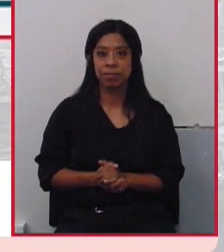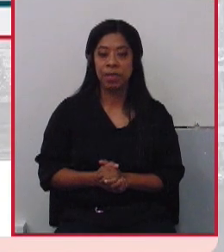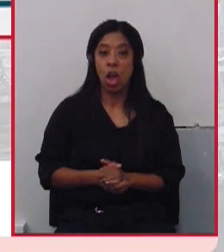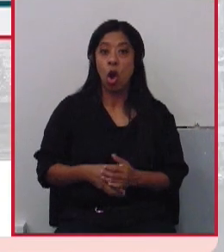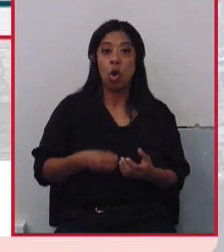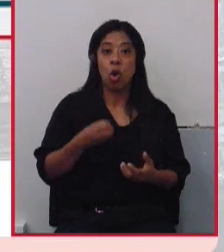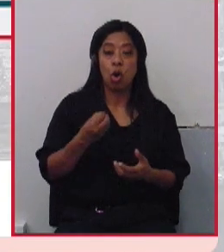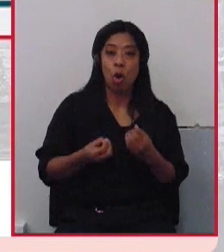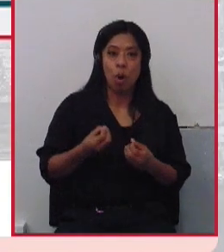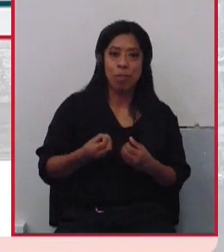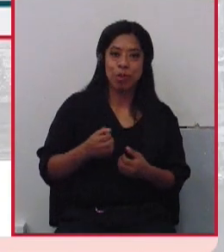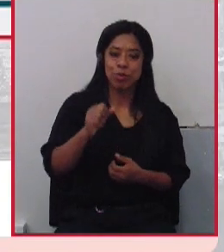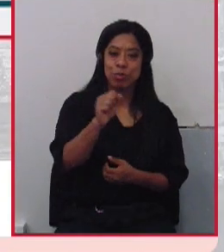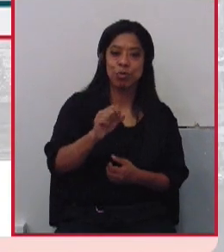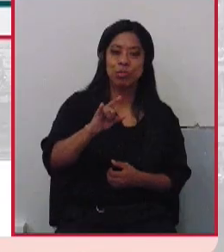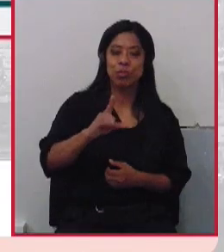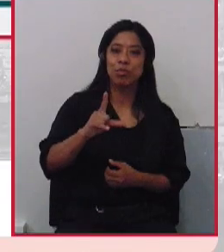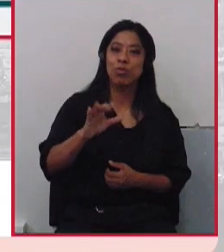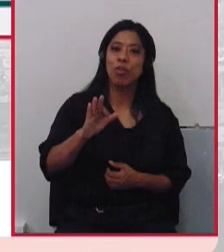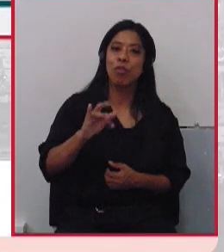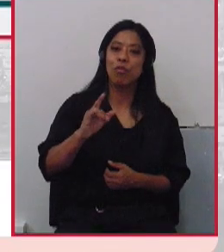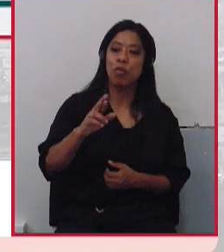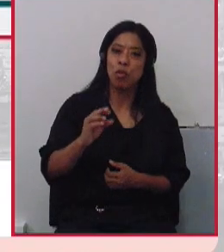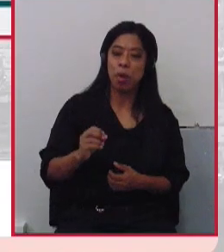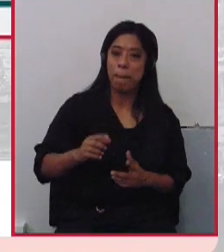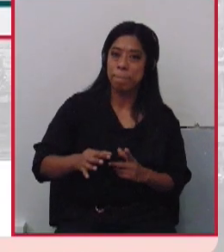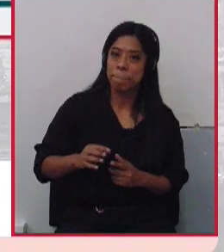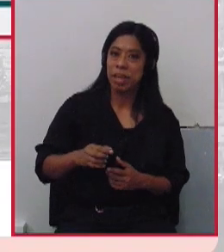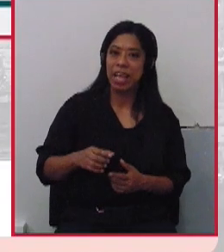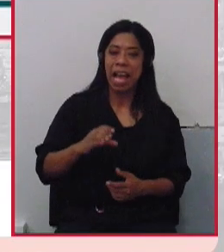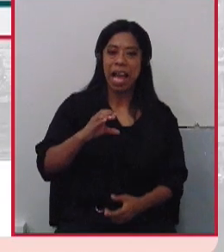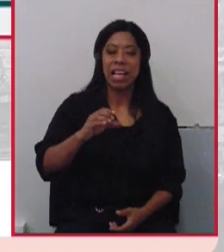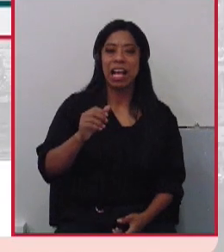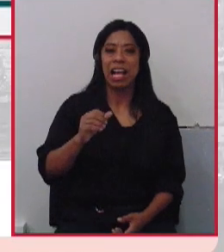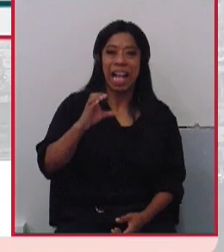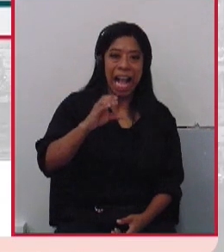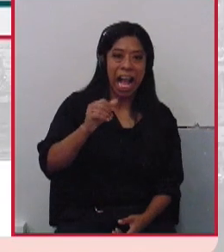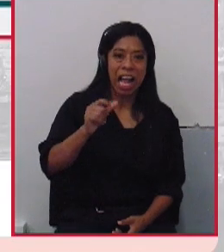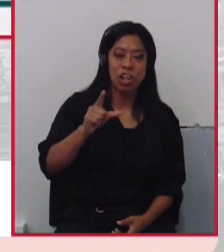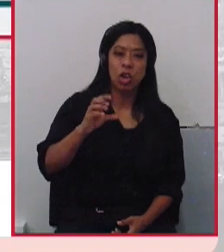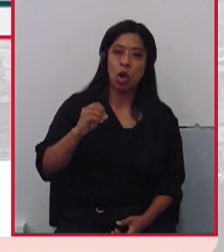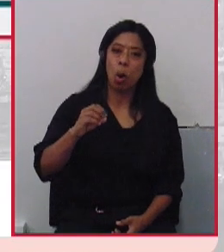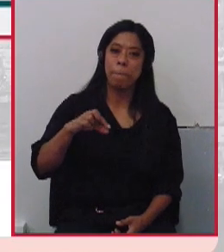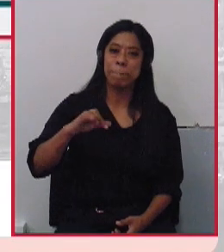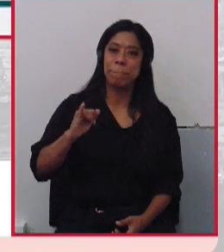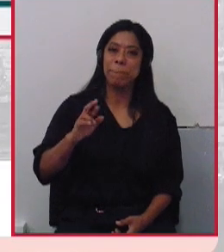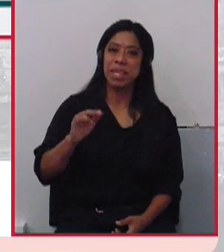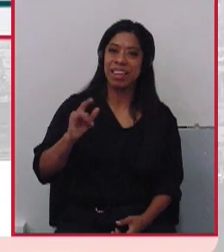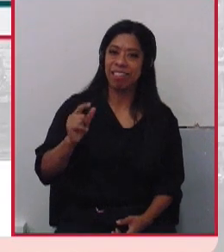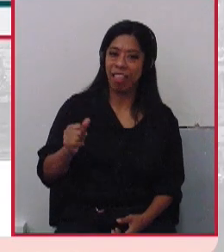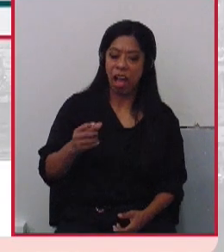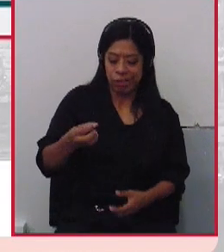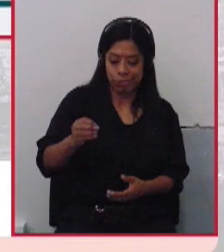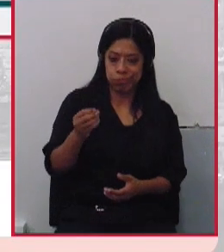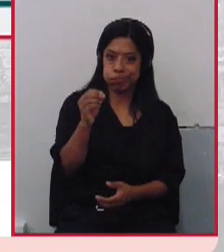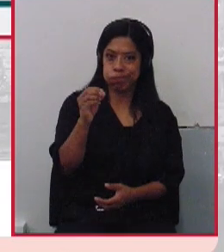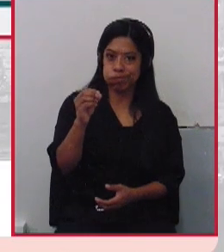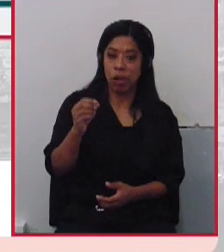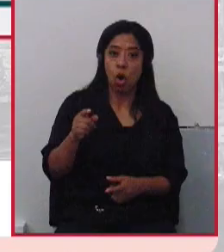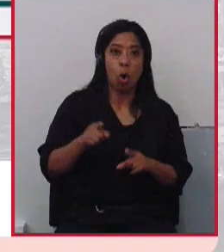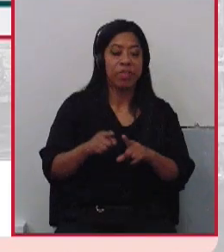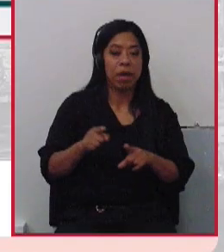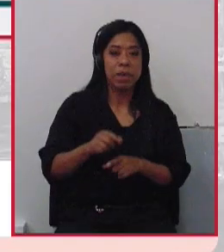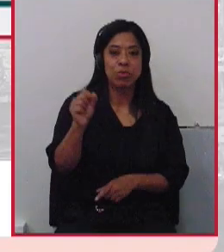cómo recuperar un sulfuro primario, o sea, una calcopirita que tenga un espacio libre, un grano grueso o un